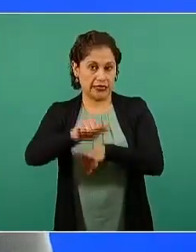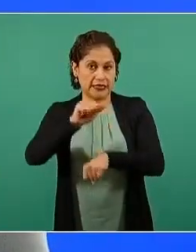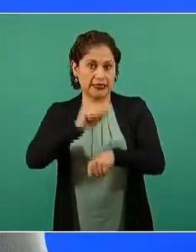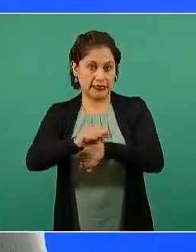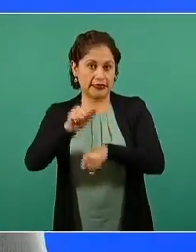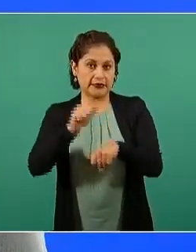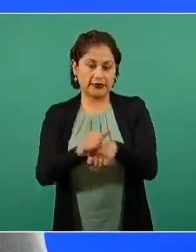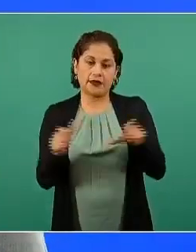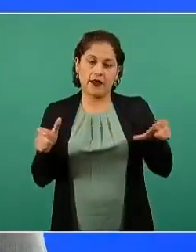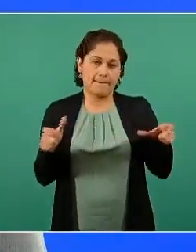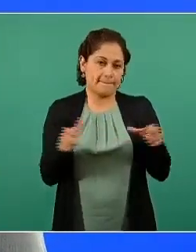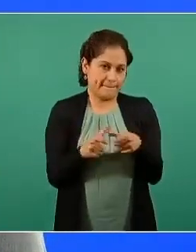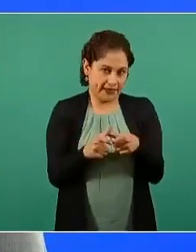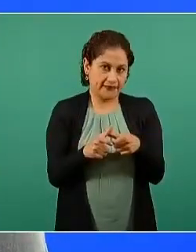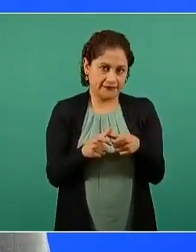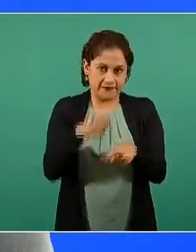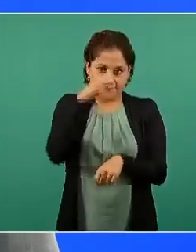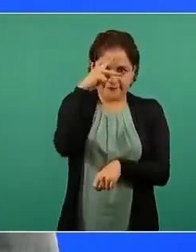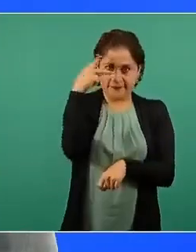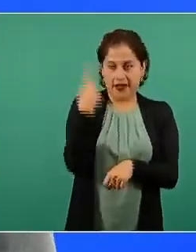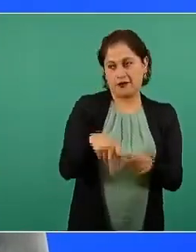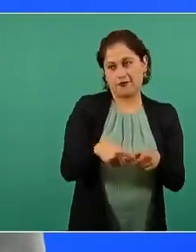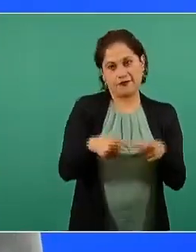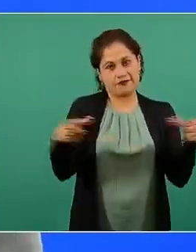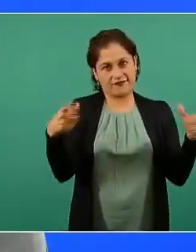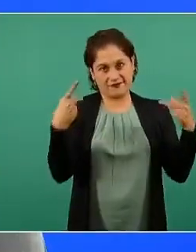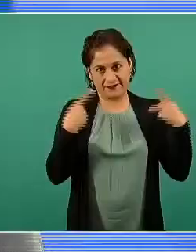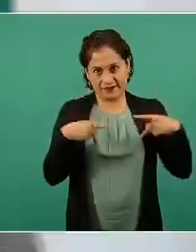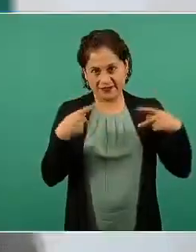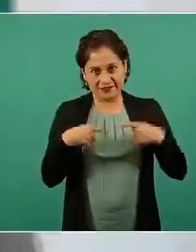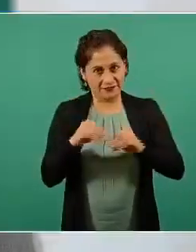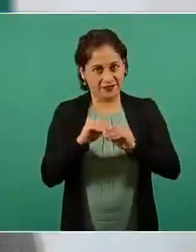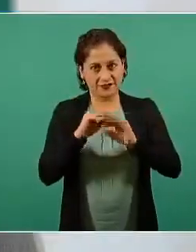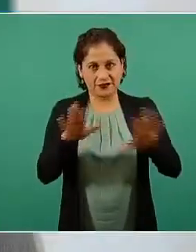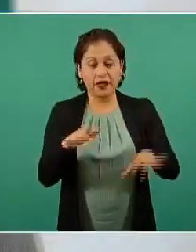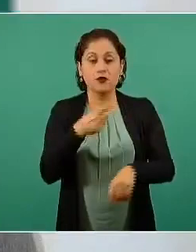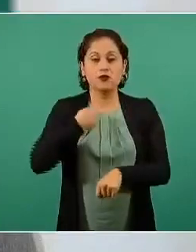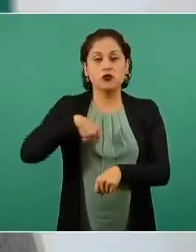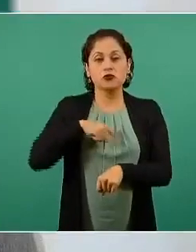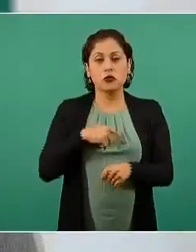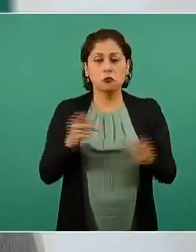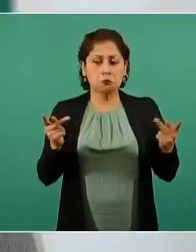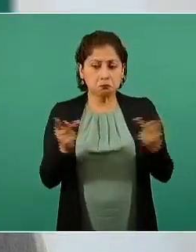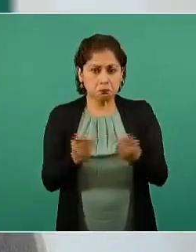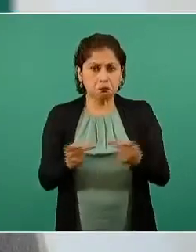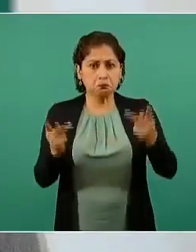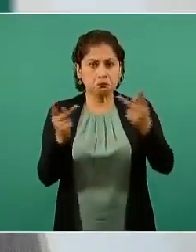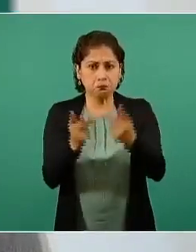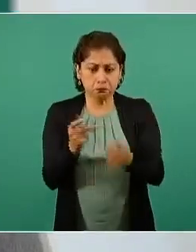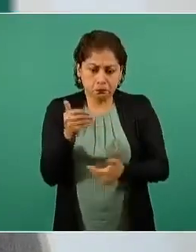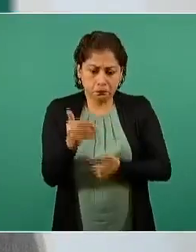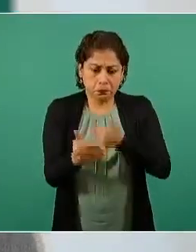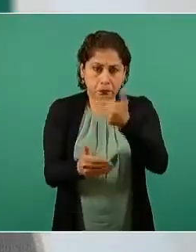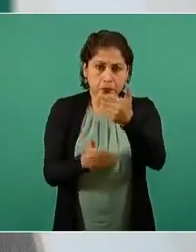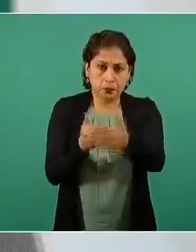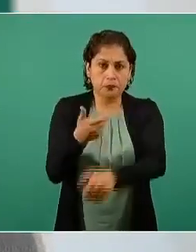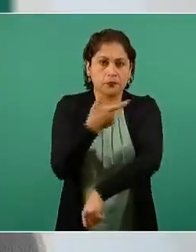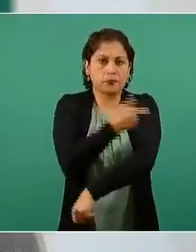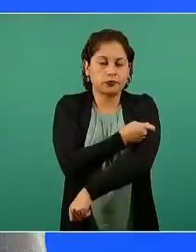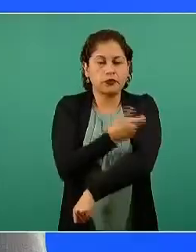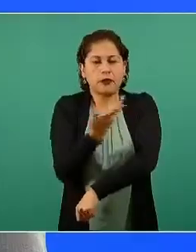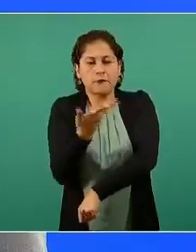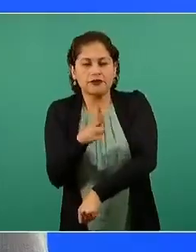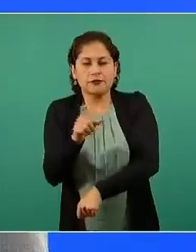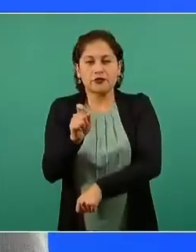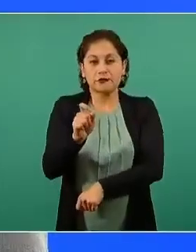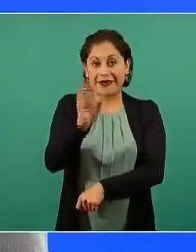menos población que México, así que estamos avanzando en forma similar también. Todavía estamos llegando alrededor del